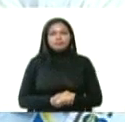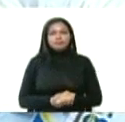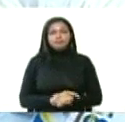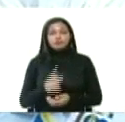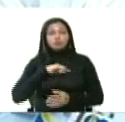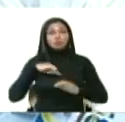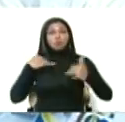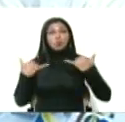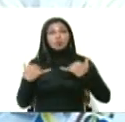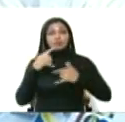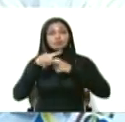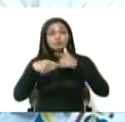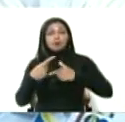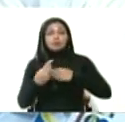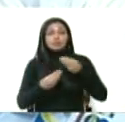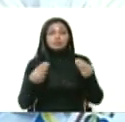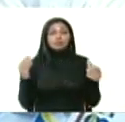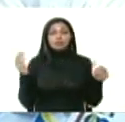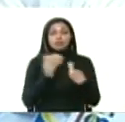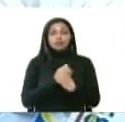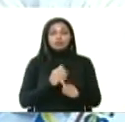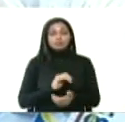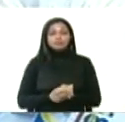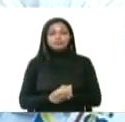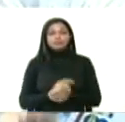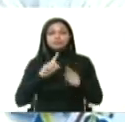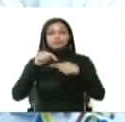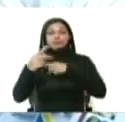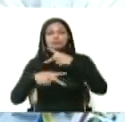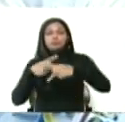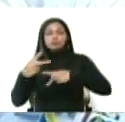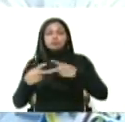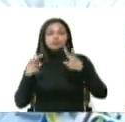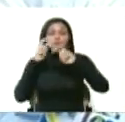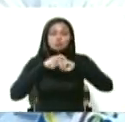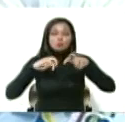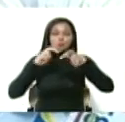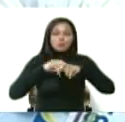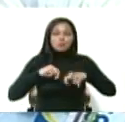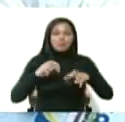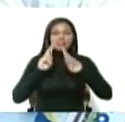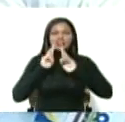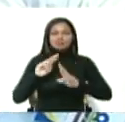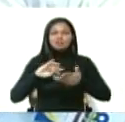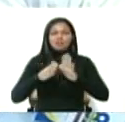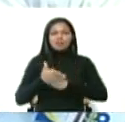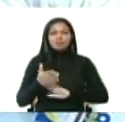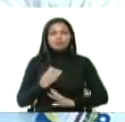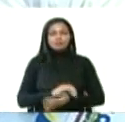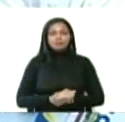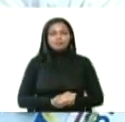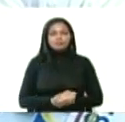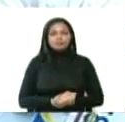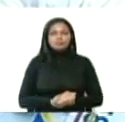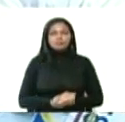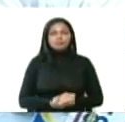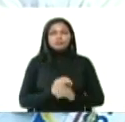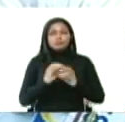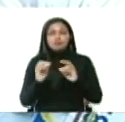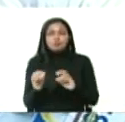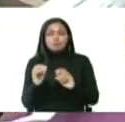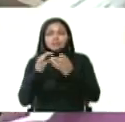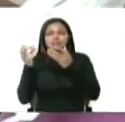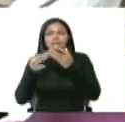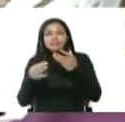presidente, luego de hacer esa determinación, se pasa al proceso de análisis de resultados. Ese análisis también es minucioso